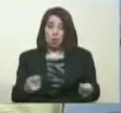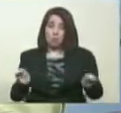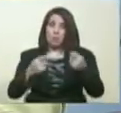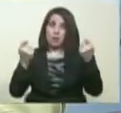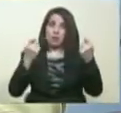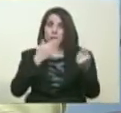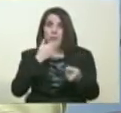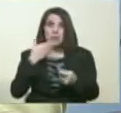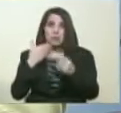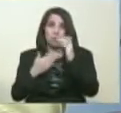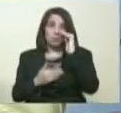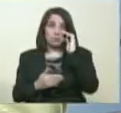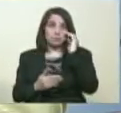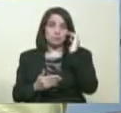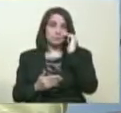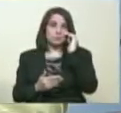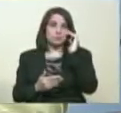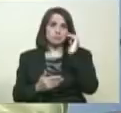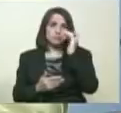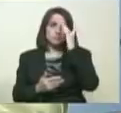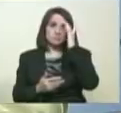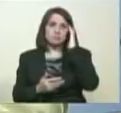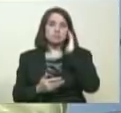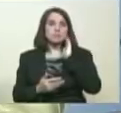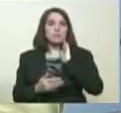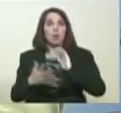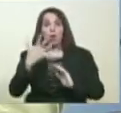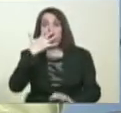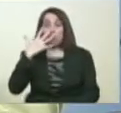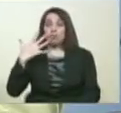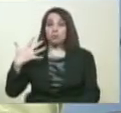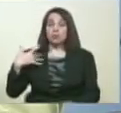empresarios y empresarias. Qué orgullosa esa empresaria, Silvia,